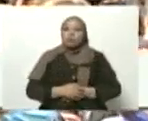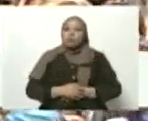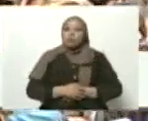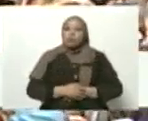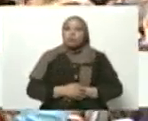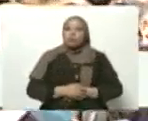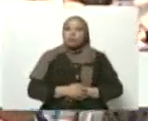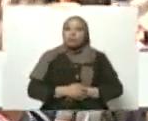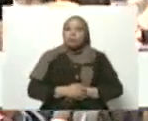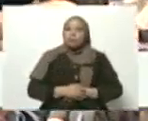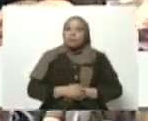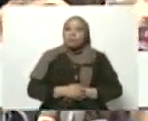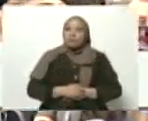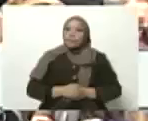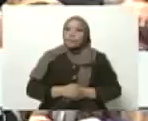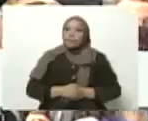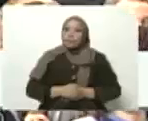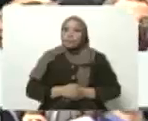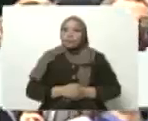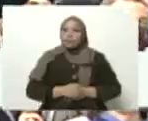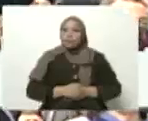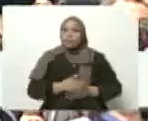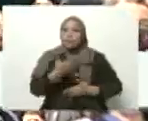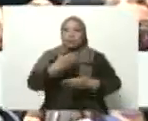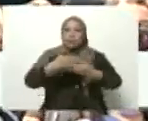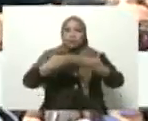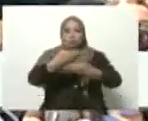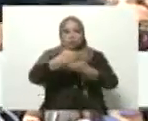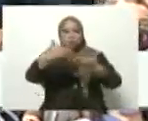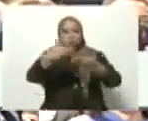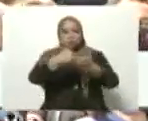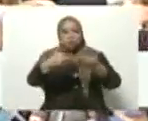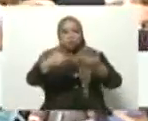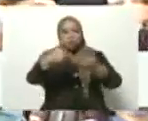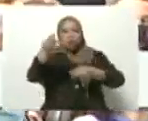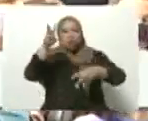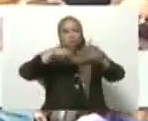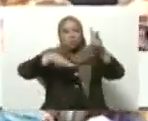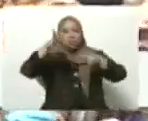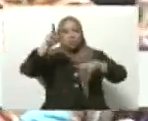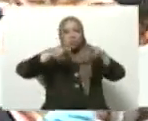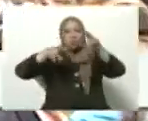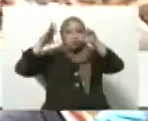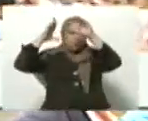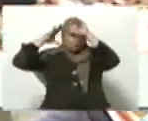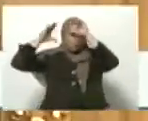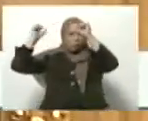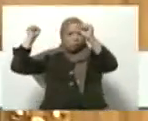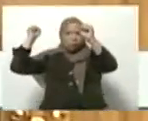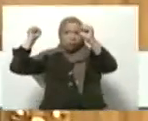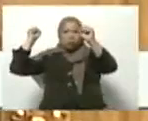Orden, diputado. Con toda esa exposición brillante que ha hecho el embajador,